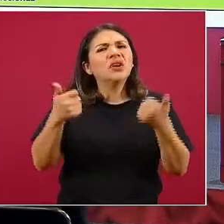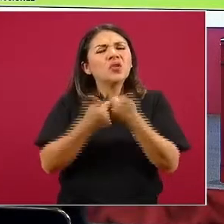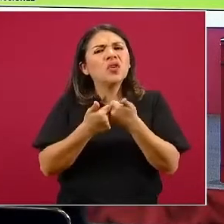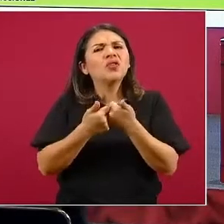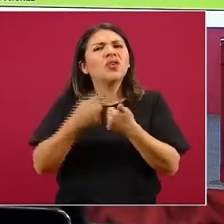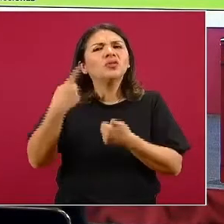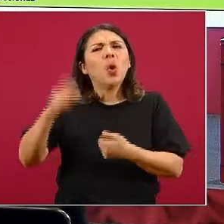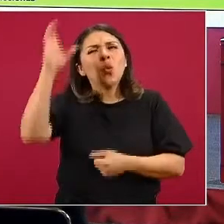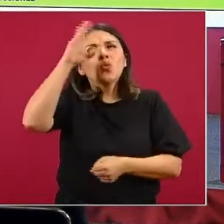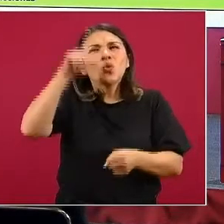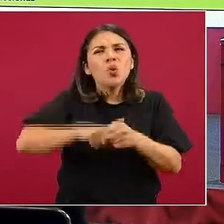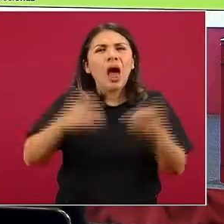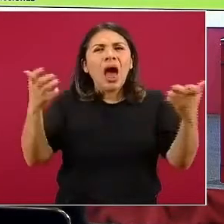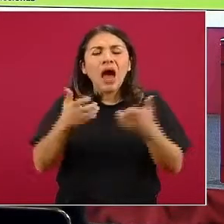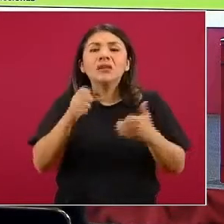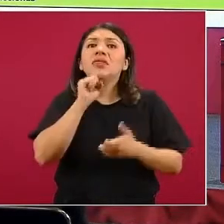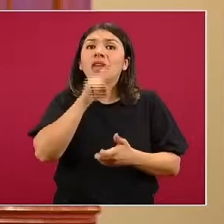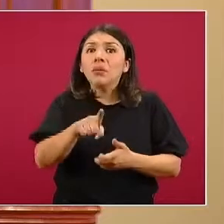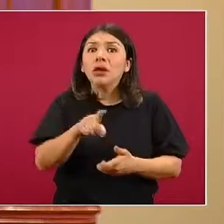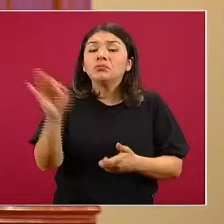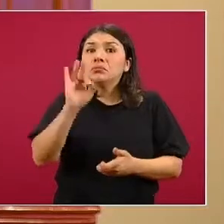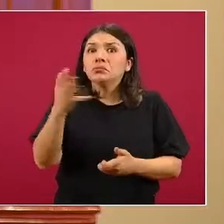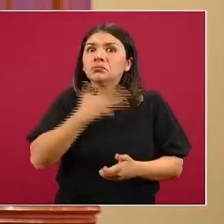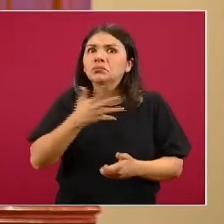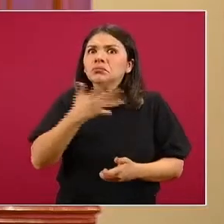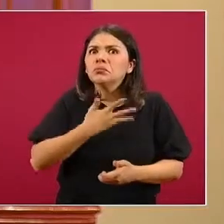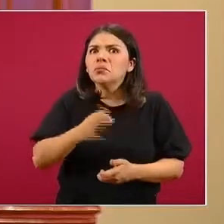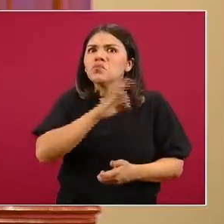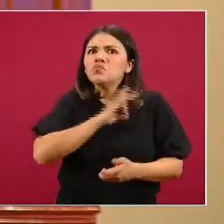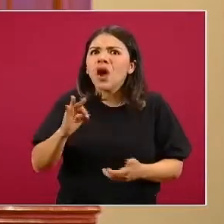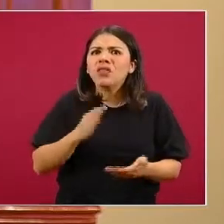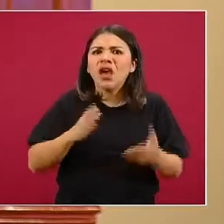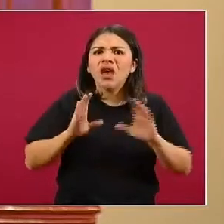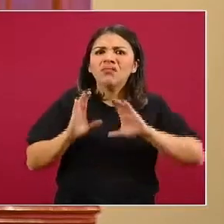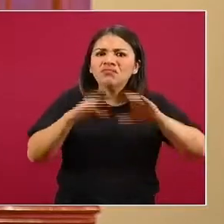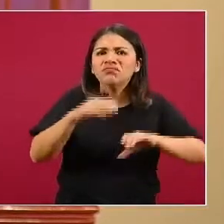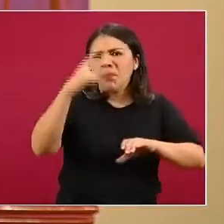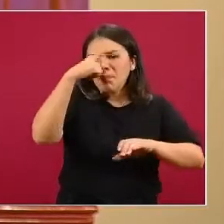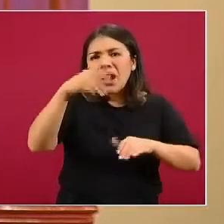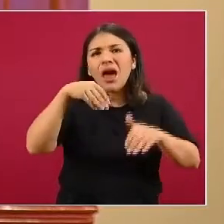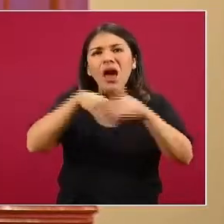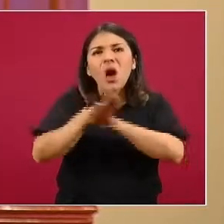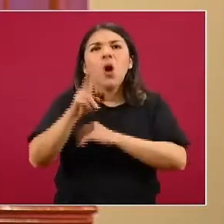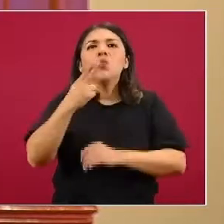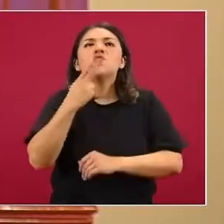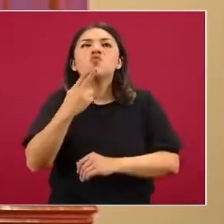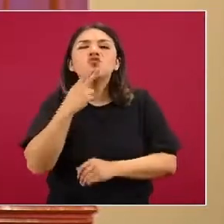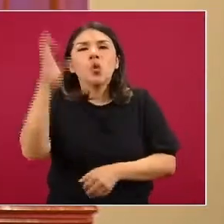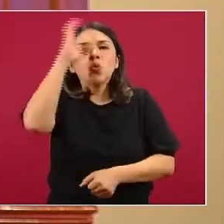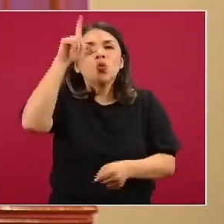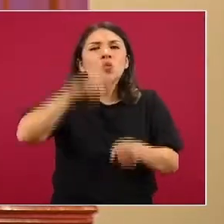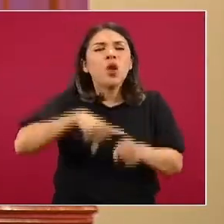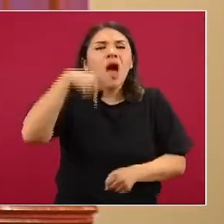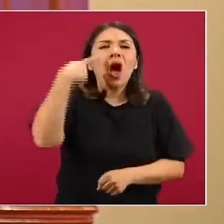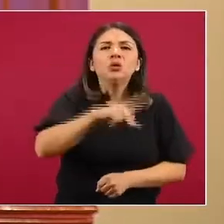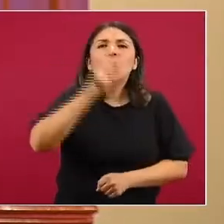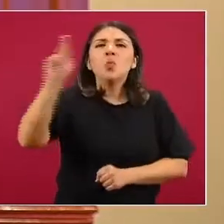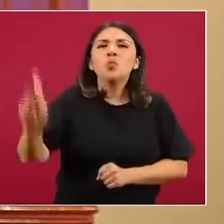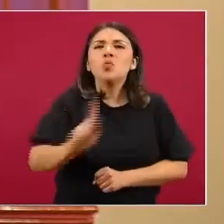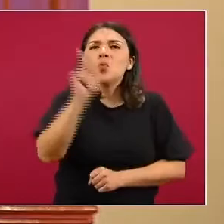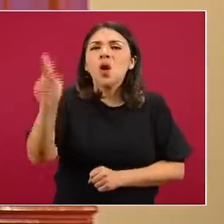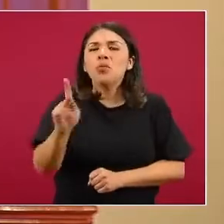las acciones culturales, pero también el tener acceso a el patrimonio cultural inherente de los pueblos y que